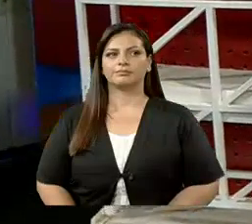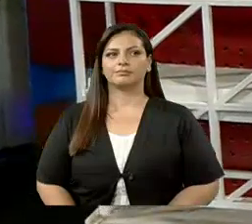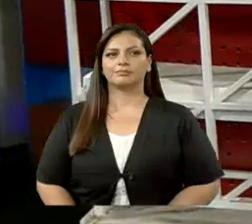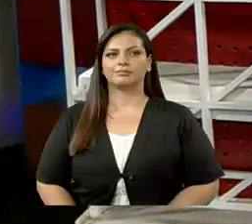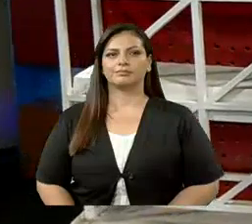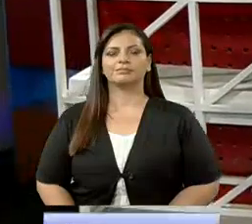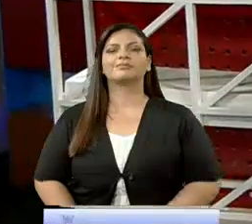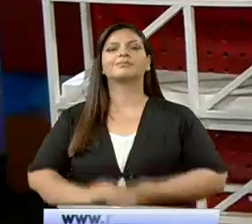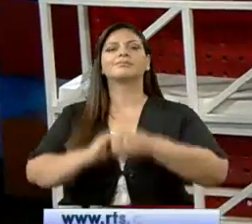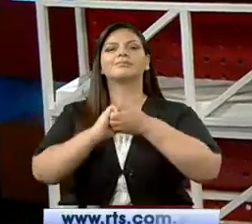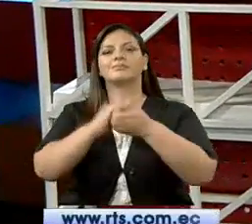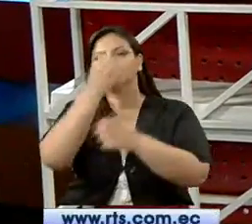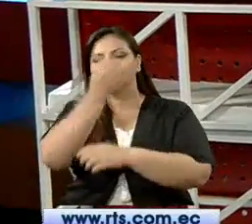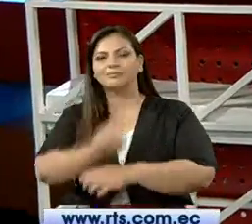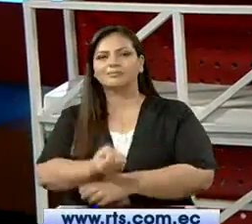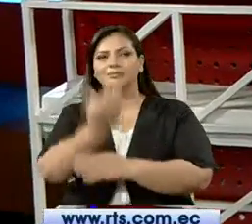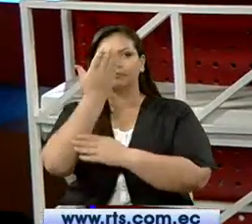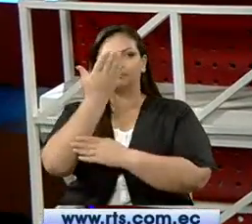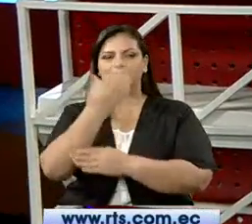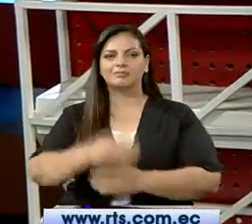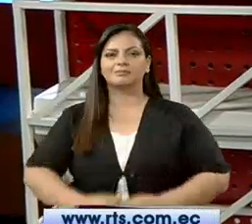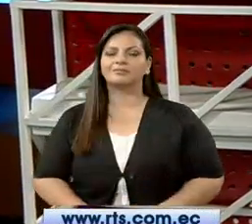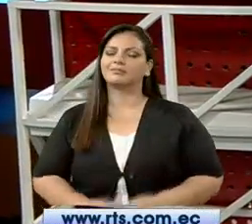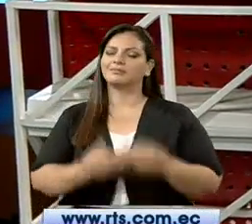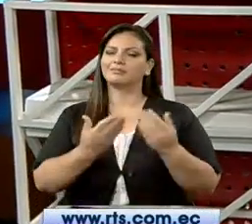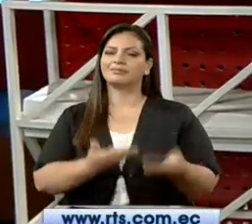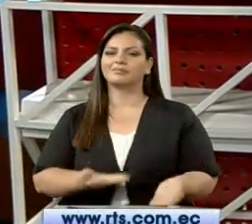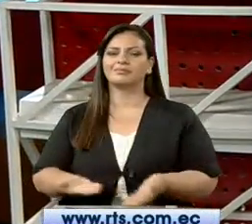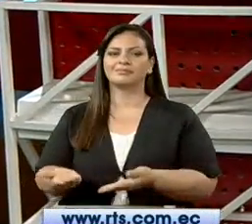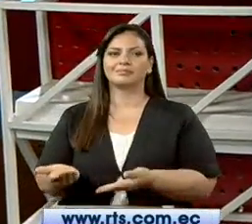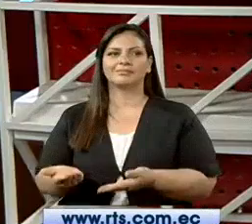Amigos televidentes, muy buenos días. Bienvenidos.